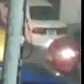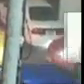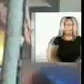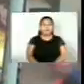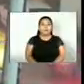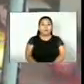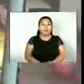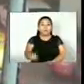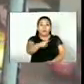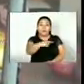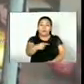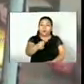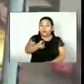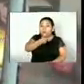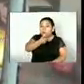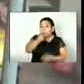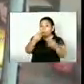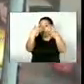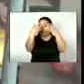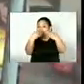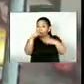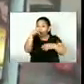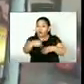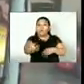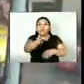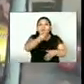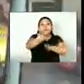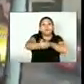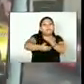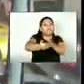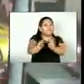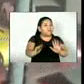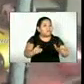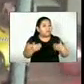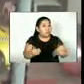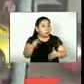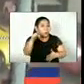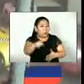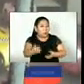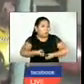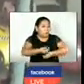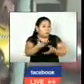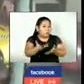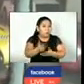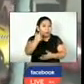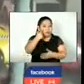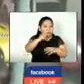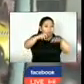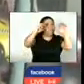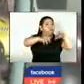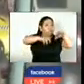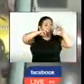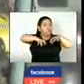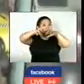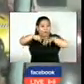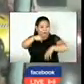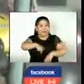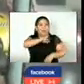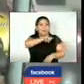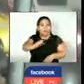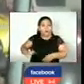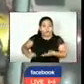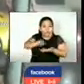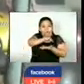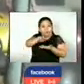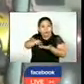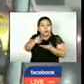Gracias por continuar con nosotros, estamos iniciando esta entrega de Noticiero Hechos contándoles que tenemos lluvia en buena parte del territorio nacional. De